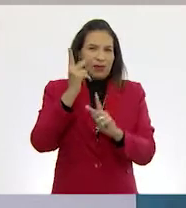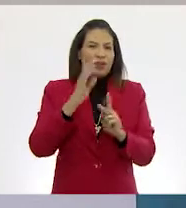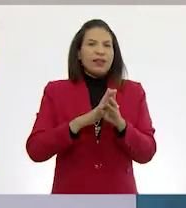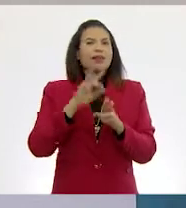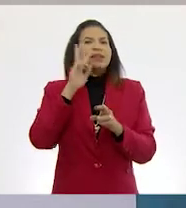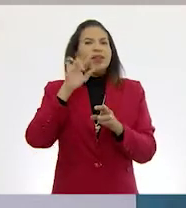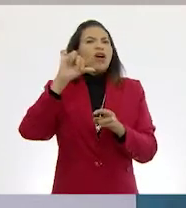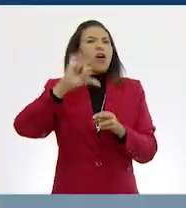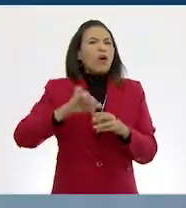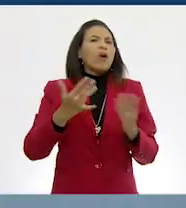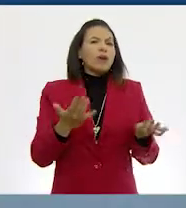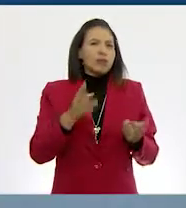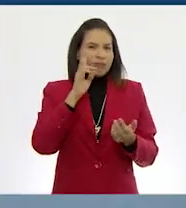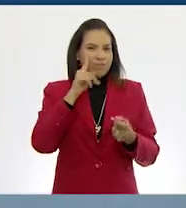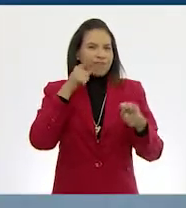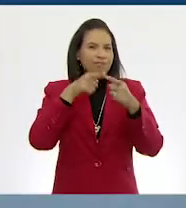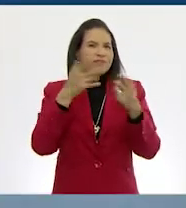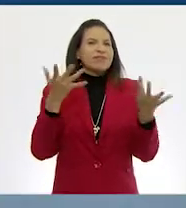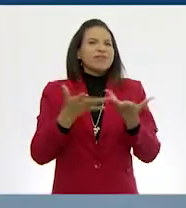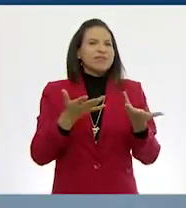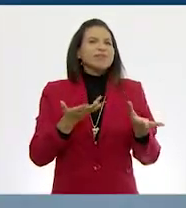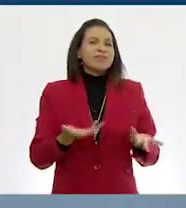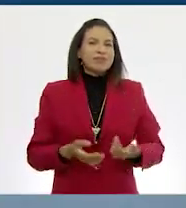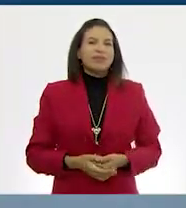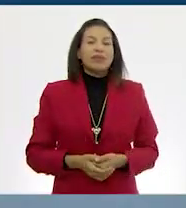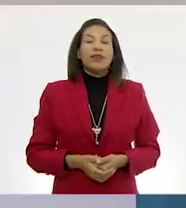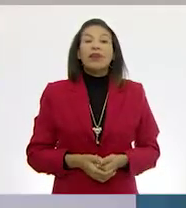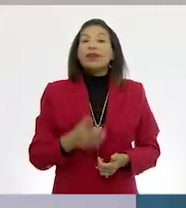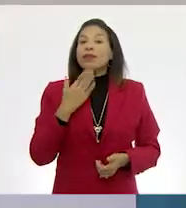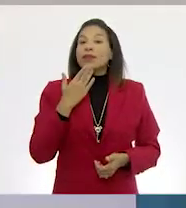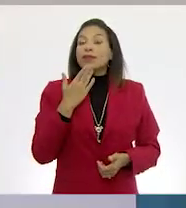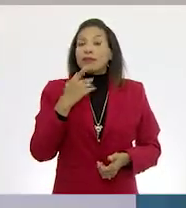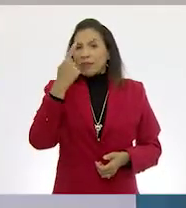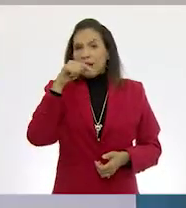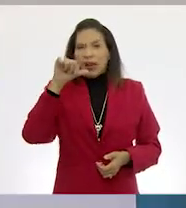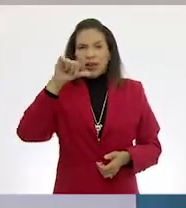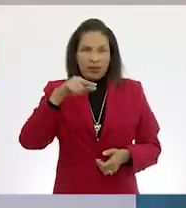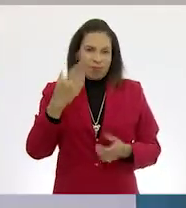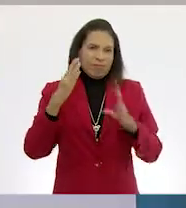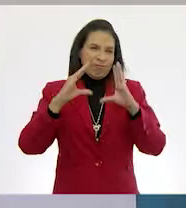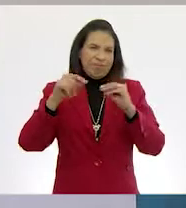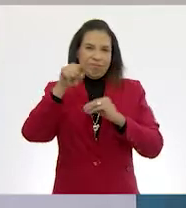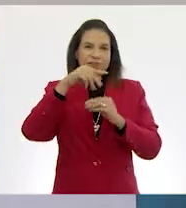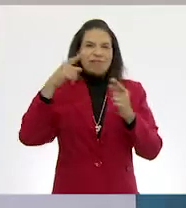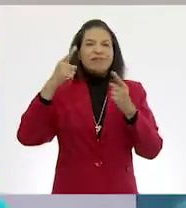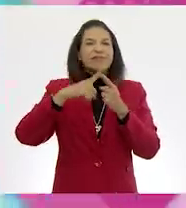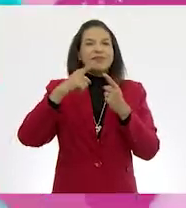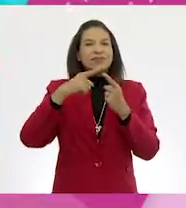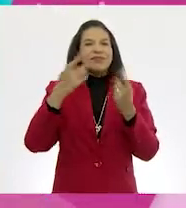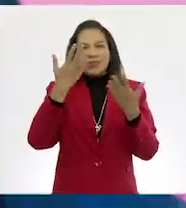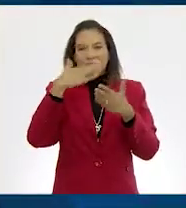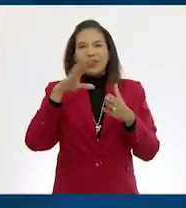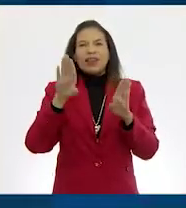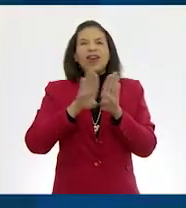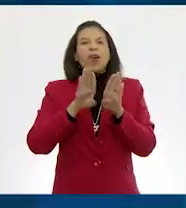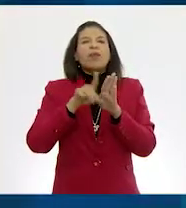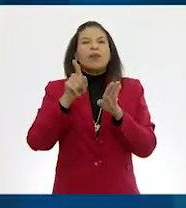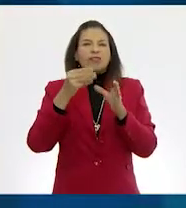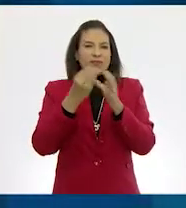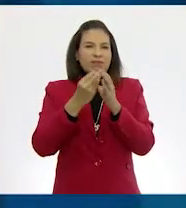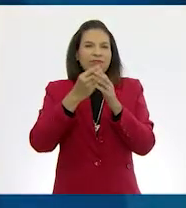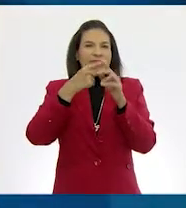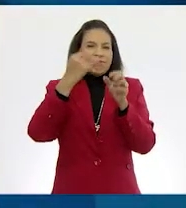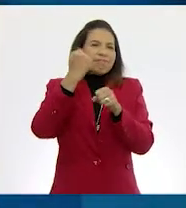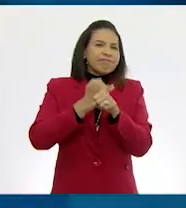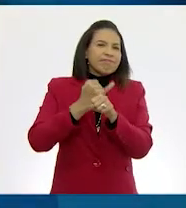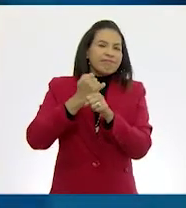el reto de hoy si vamos a hacerlo muy bien para el reto de esta clase deberán investigar en diferentes